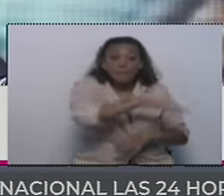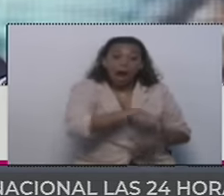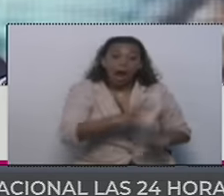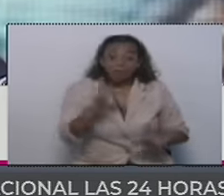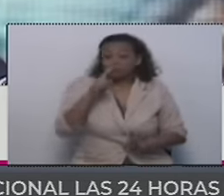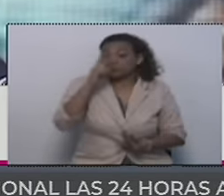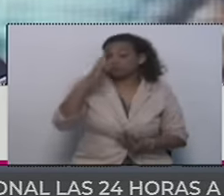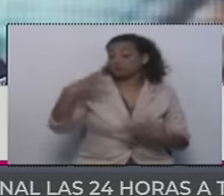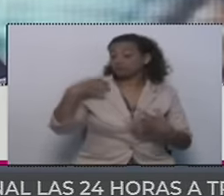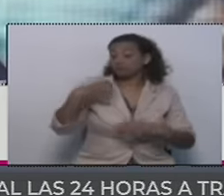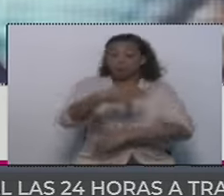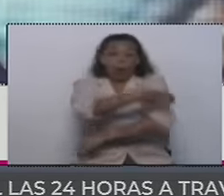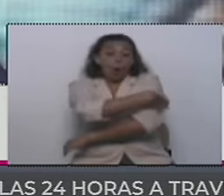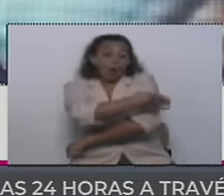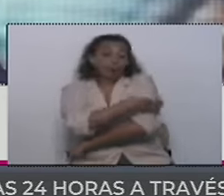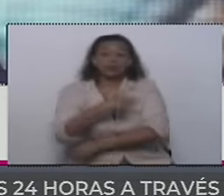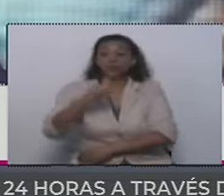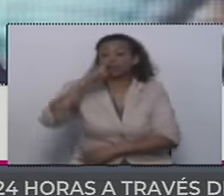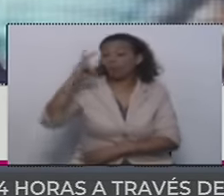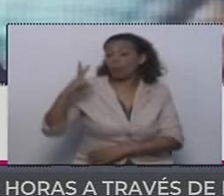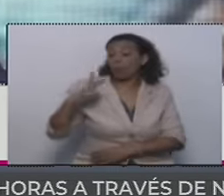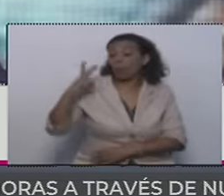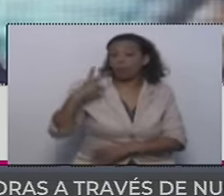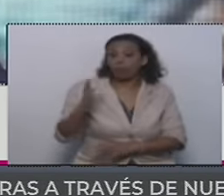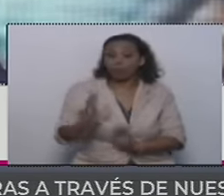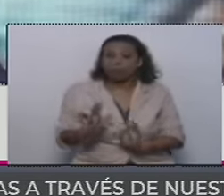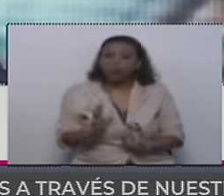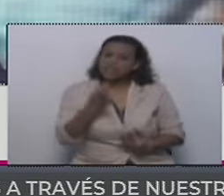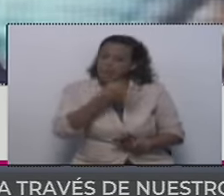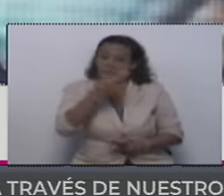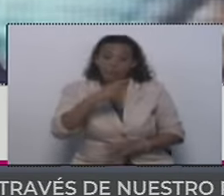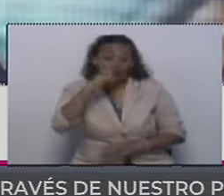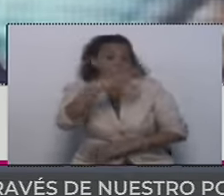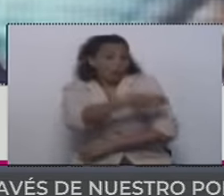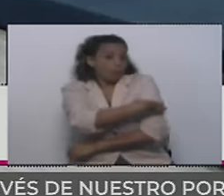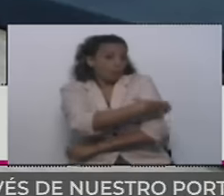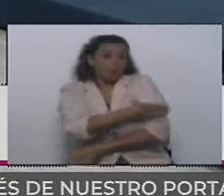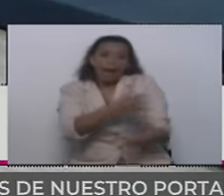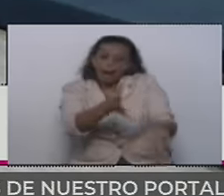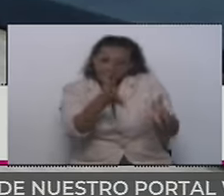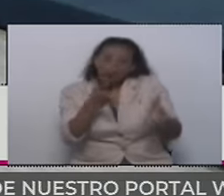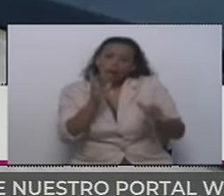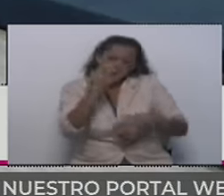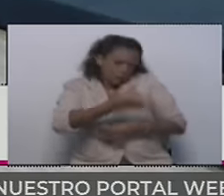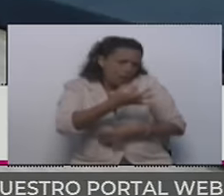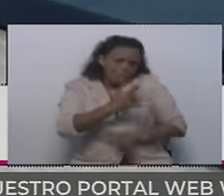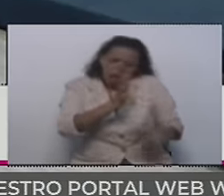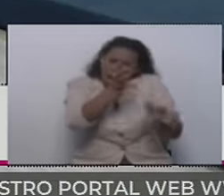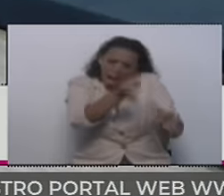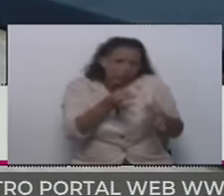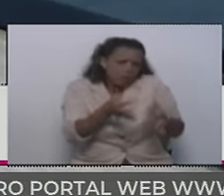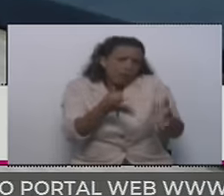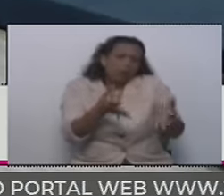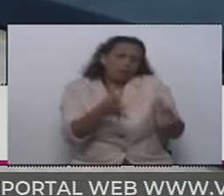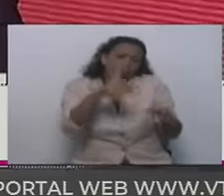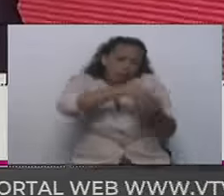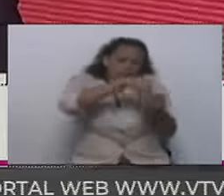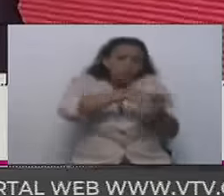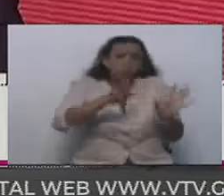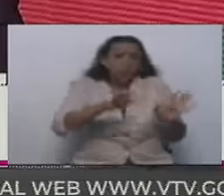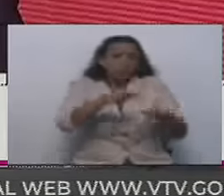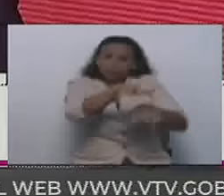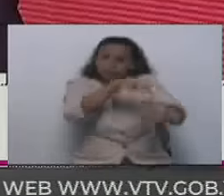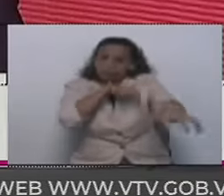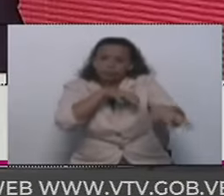respetablemente opositores, donde siempre la oposición ganó y ha ganado por